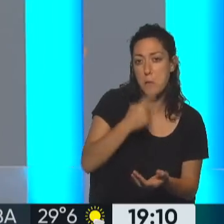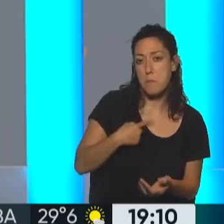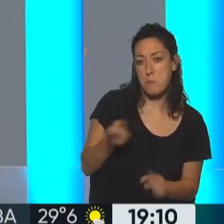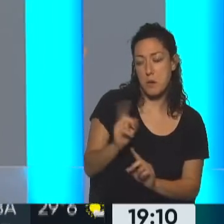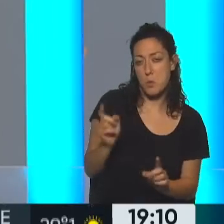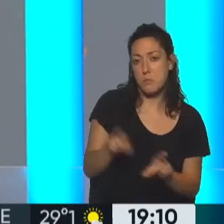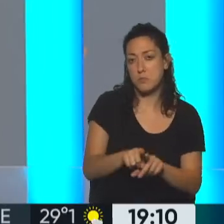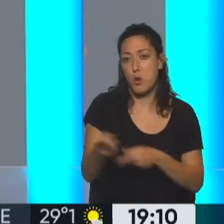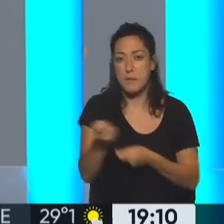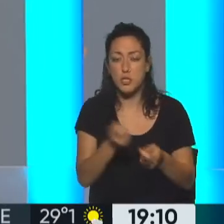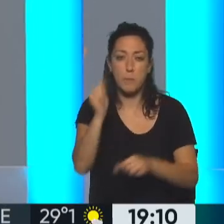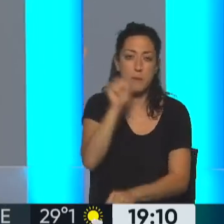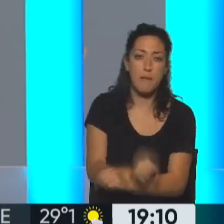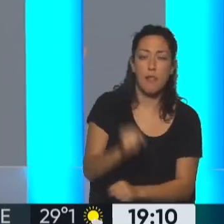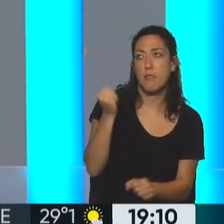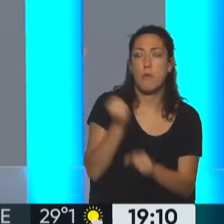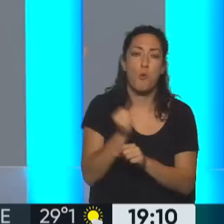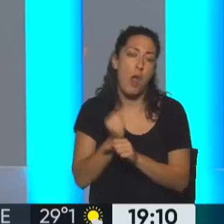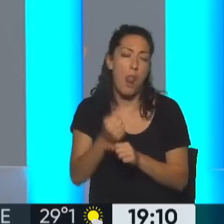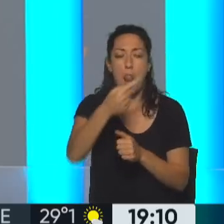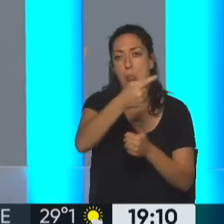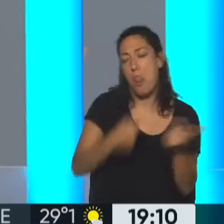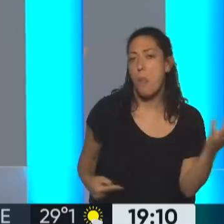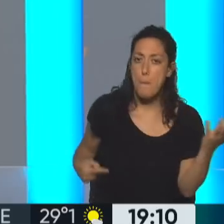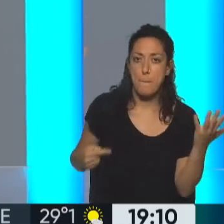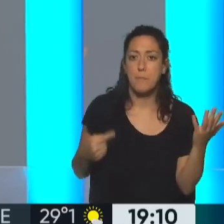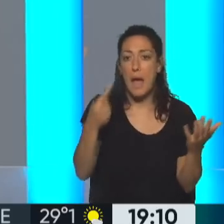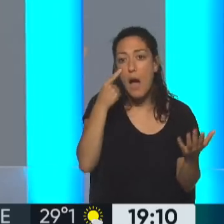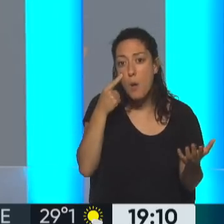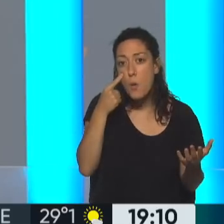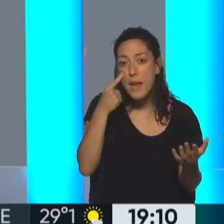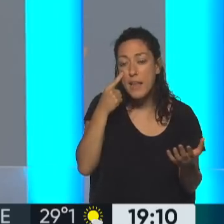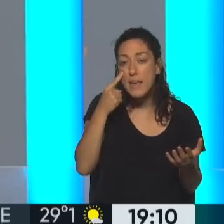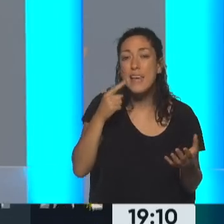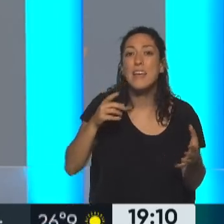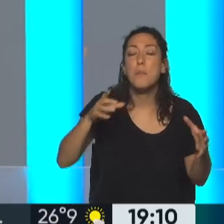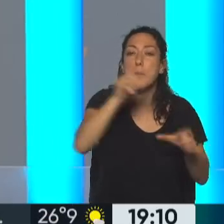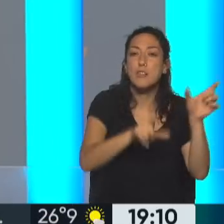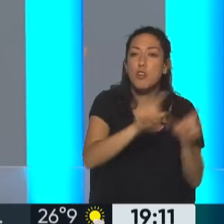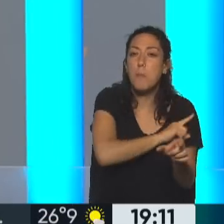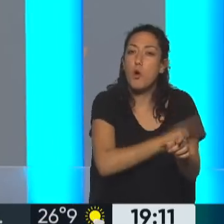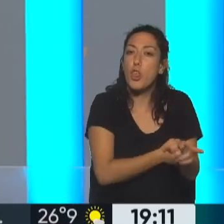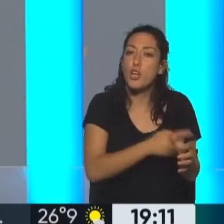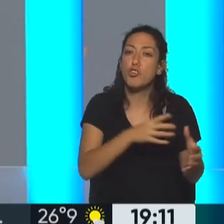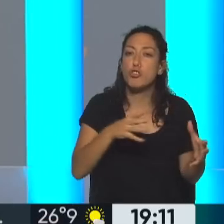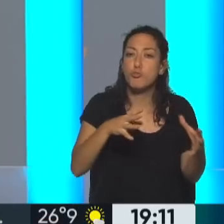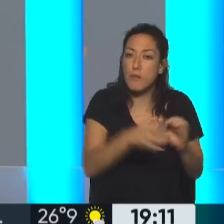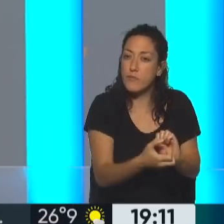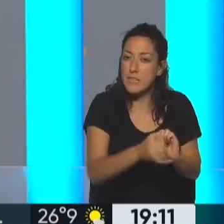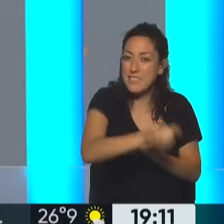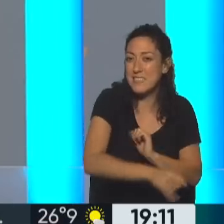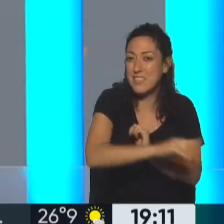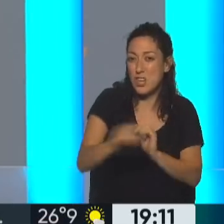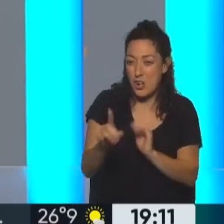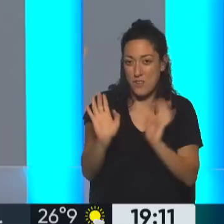cuestión comercial, penal, laboral, sino que lo que va a hacer es ver si afecta a intereses concentrados. Pasa con el tema de los empresarios